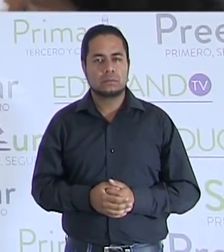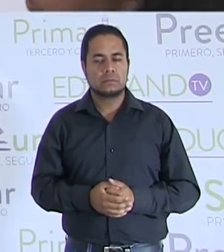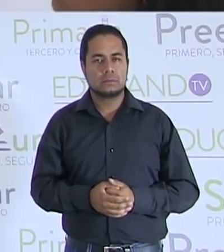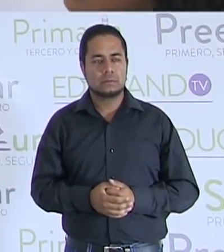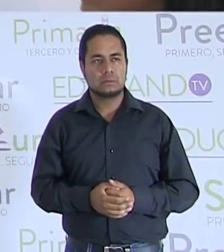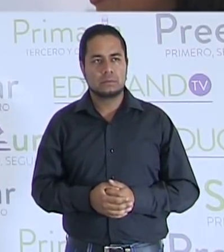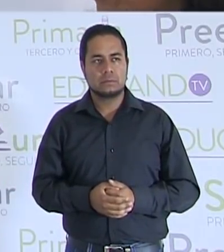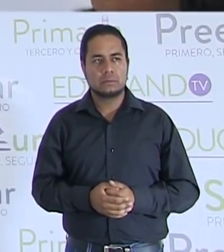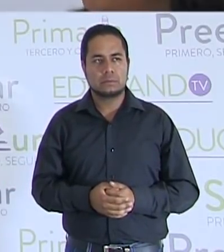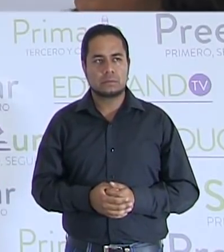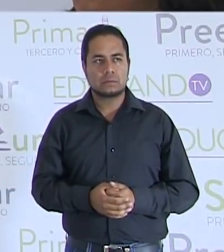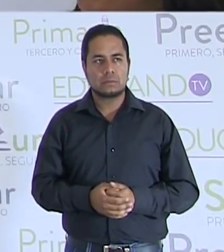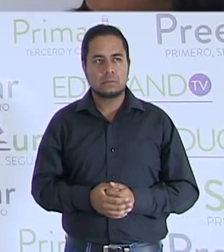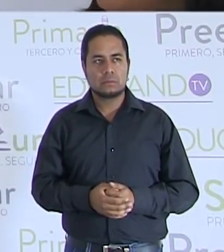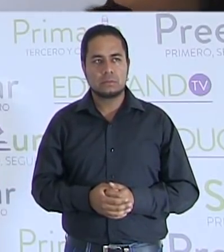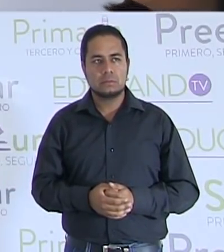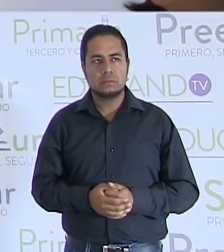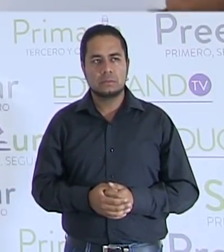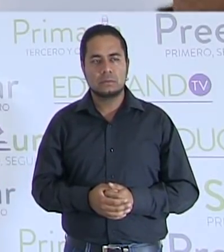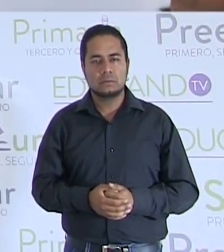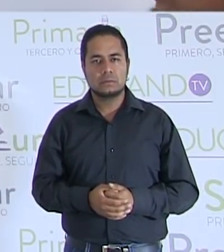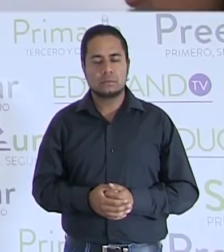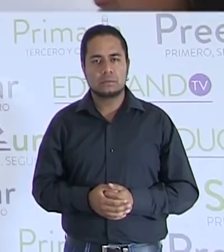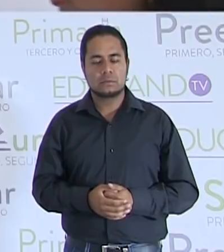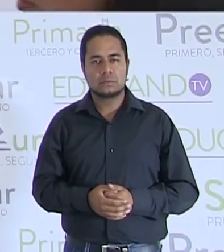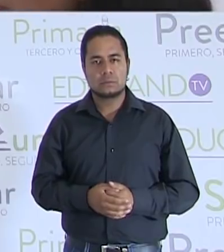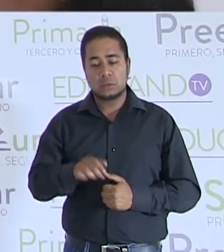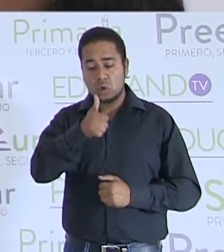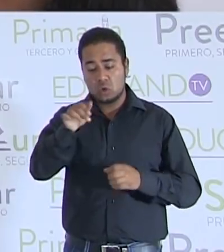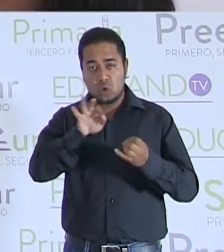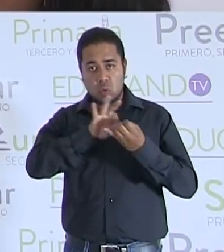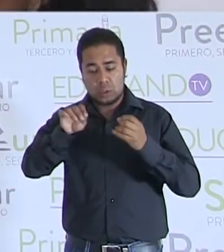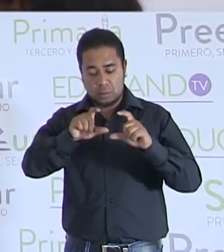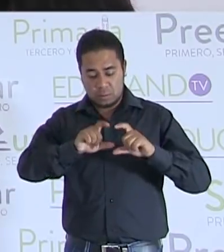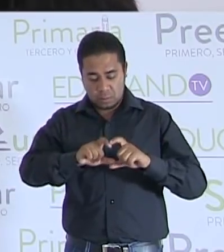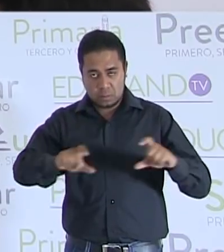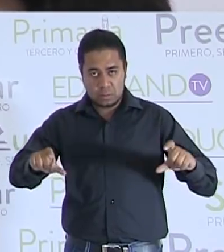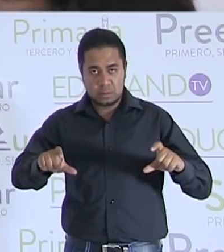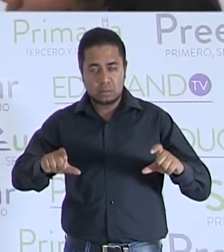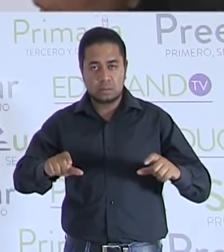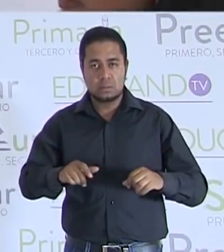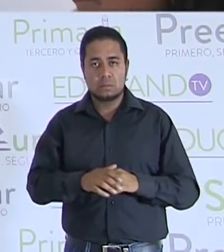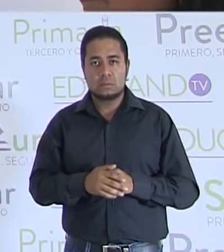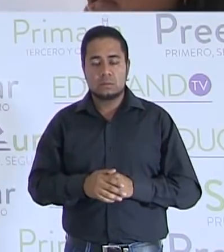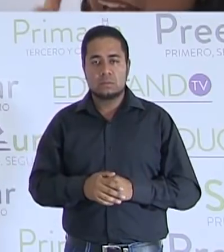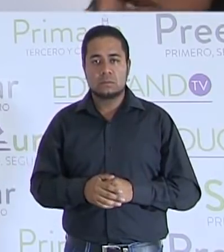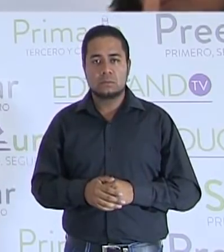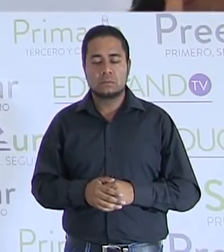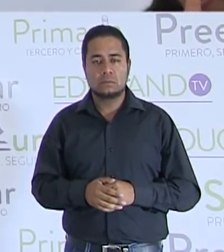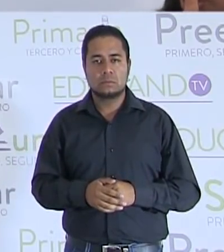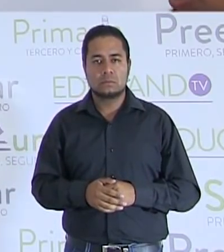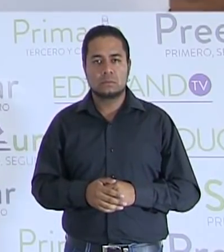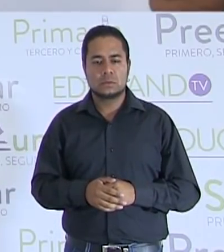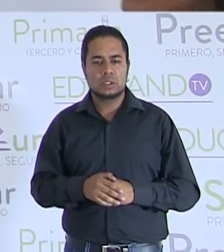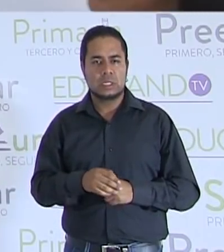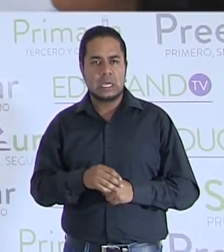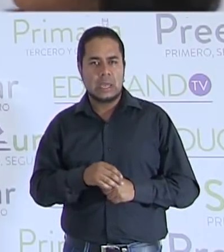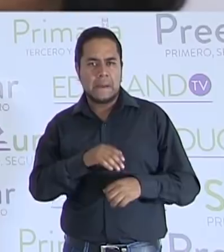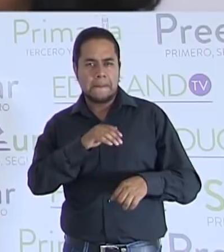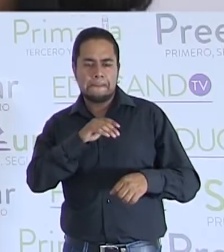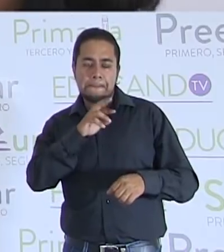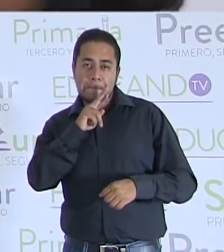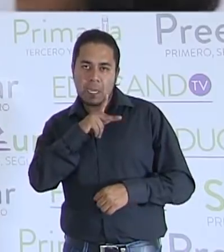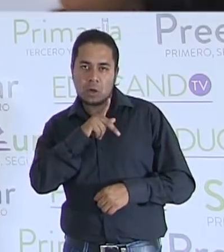significados contrarios. Y vamos con el último. Más vale malo por